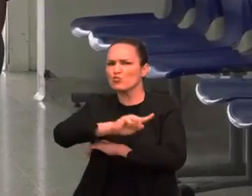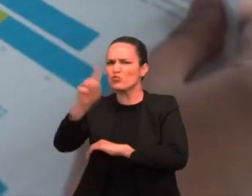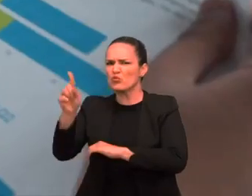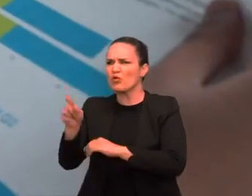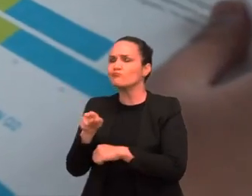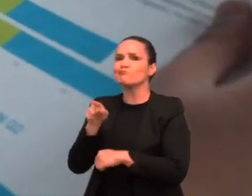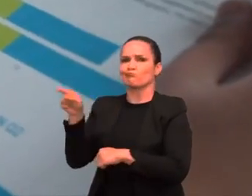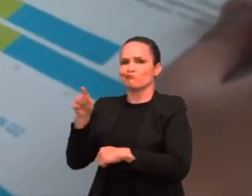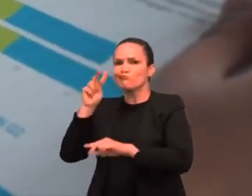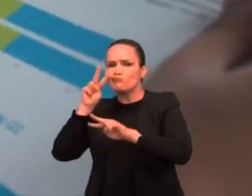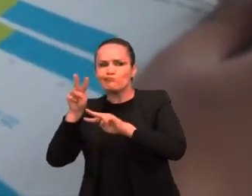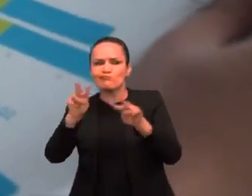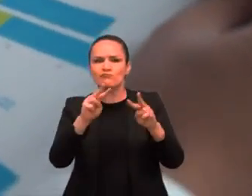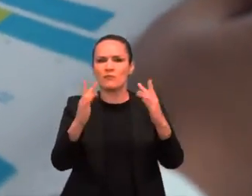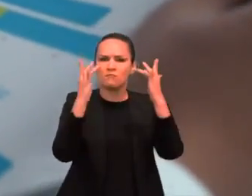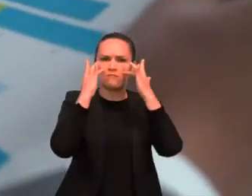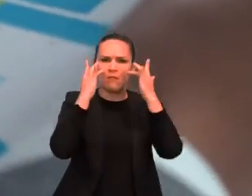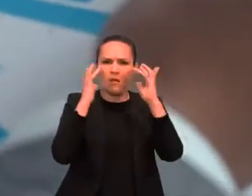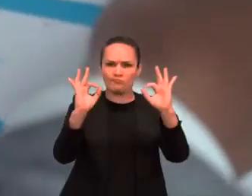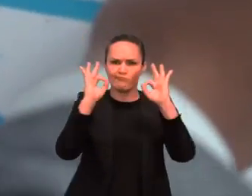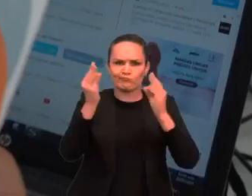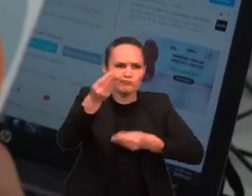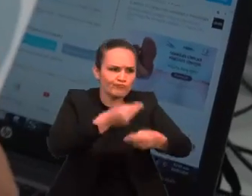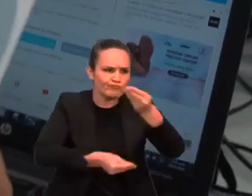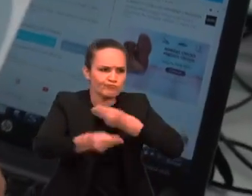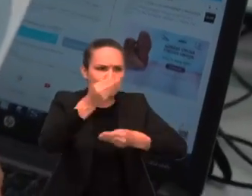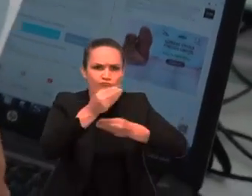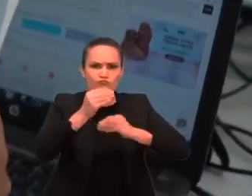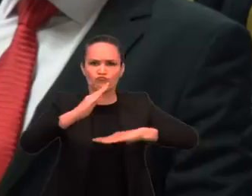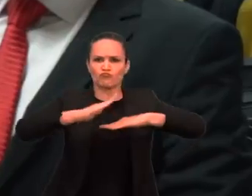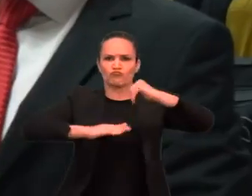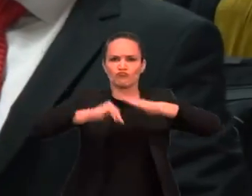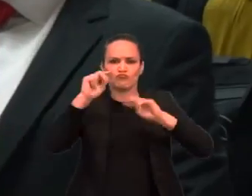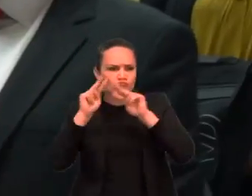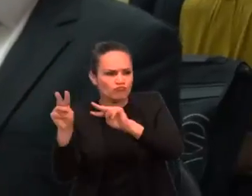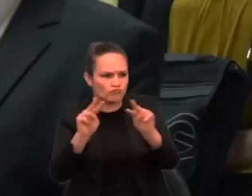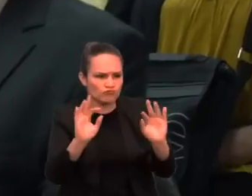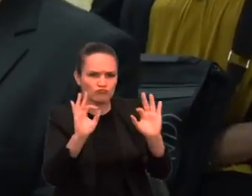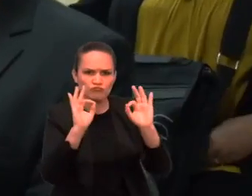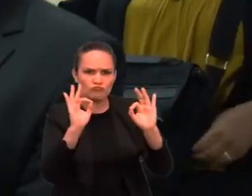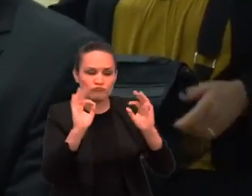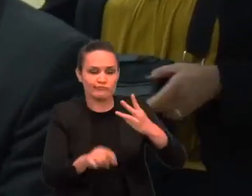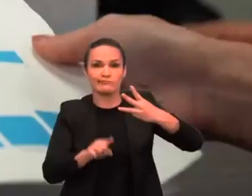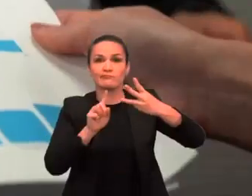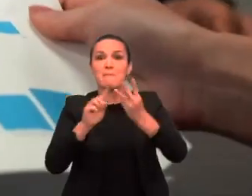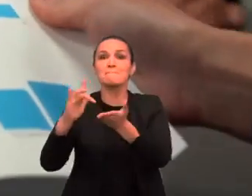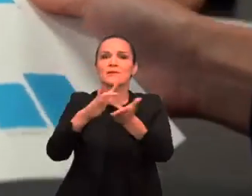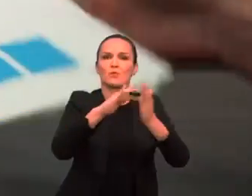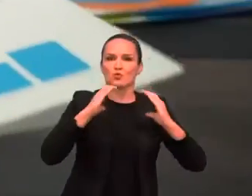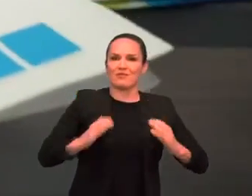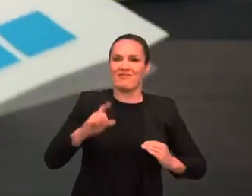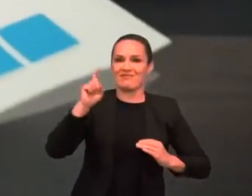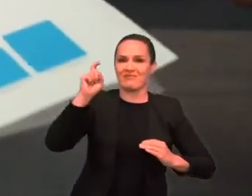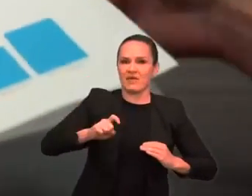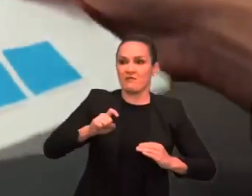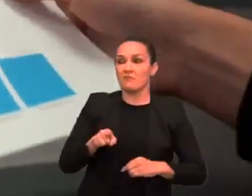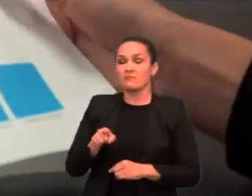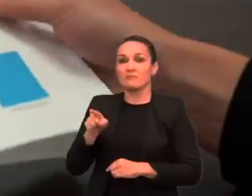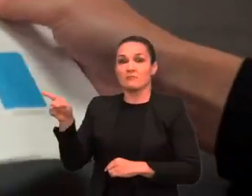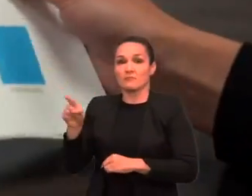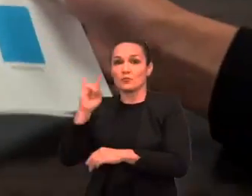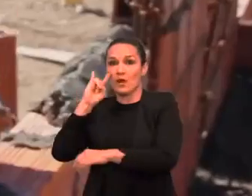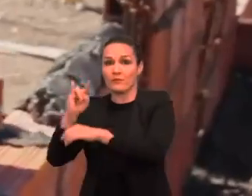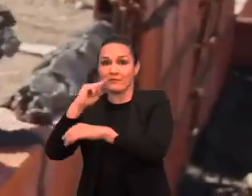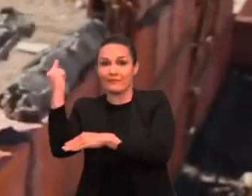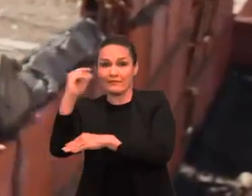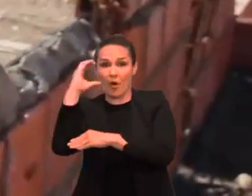corrupción. Bajo los principios de transparencia, objetividad y participación ciudadana, la Auditoría General de la República